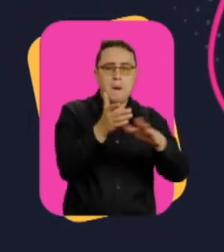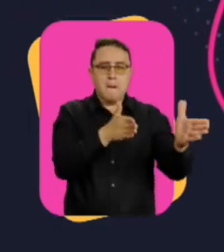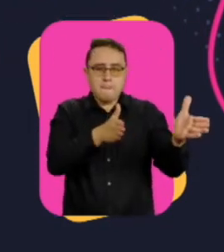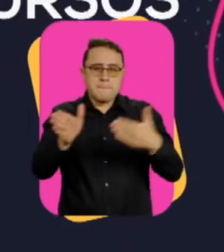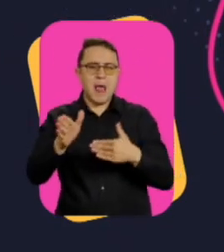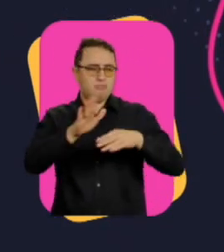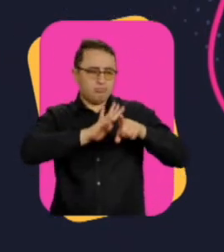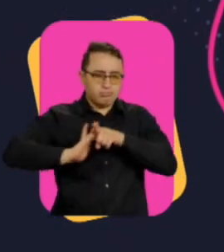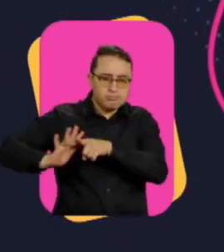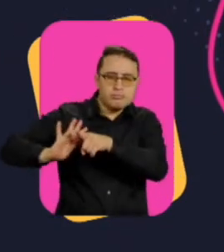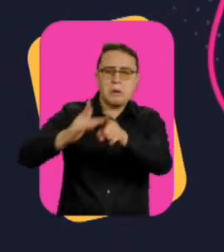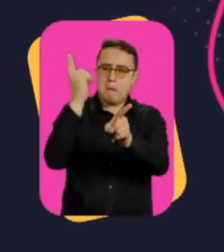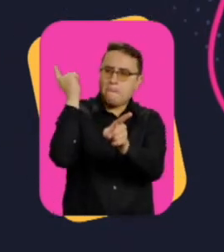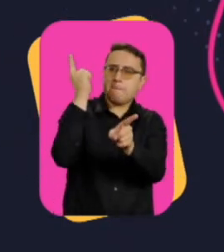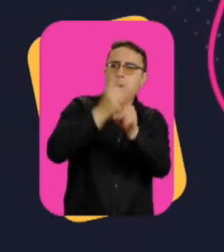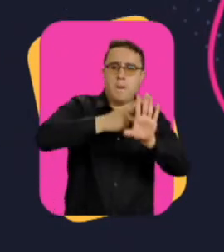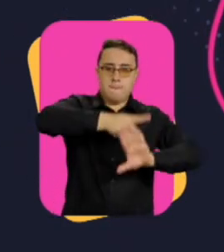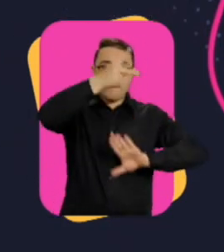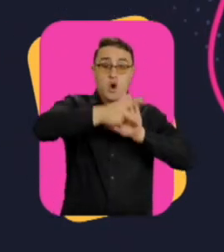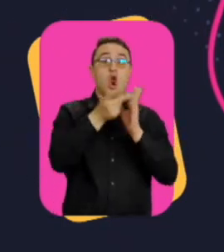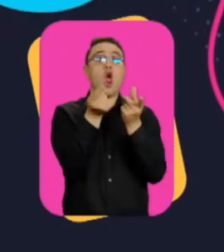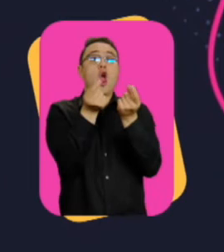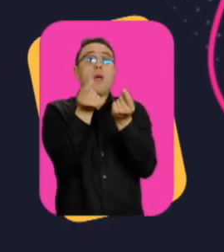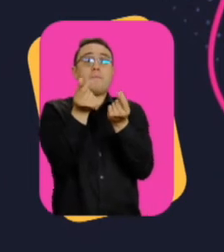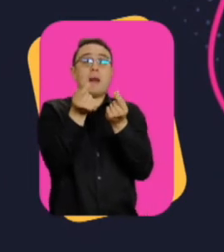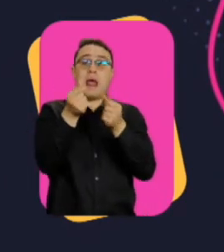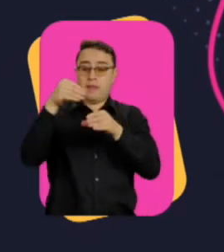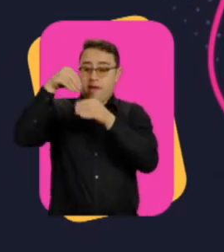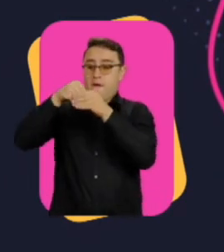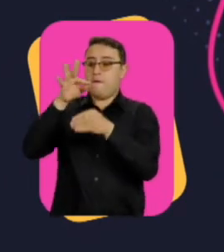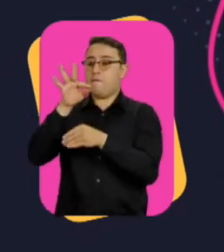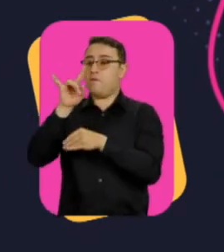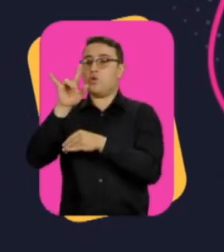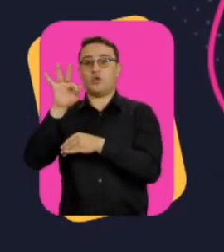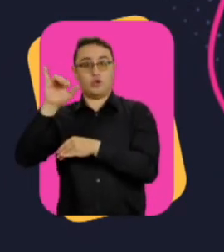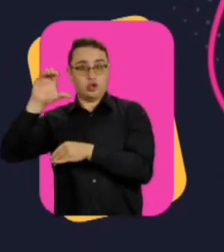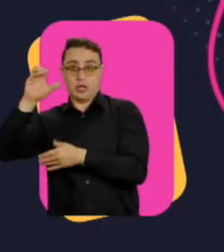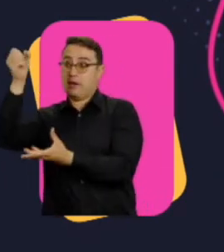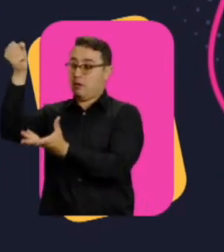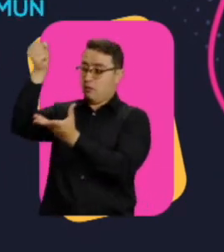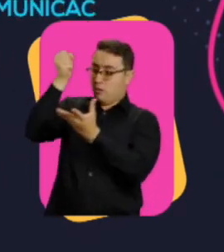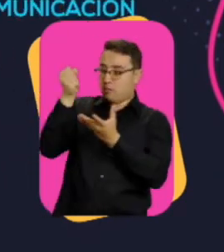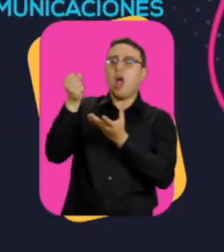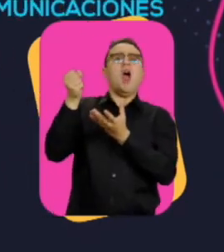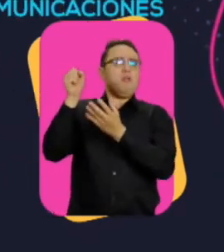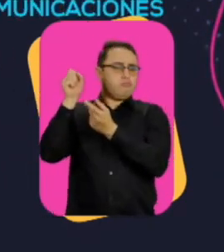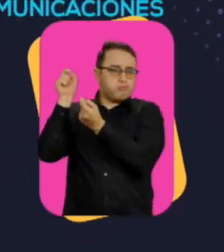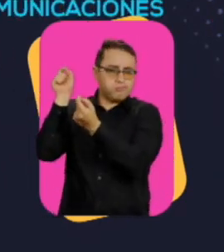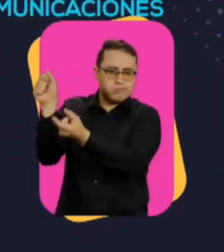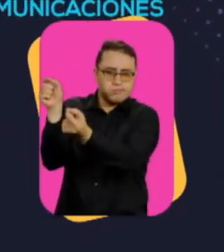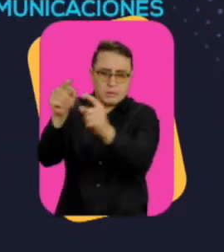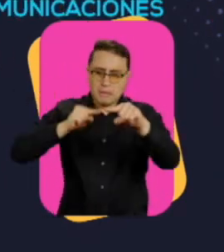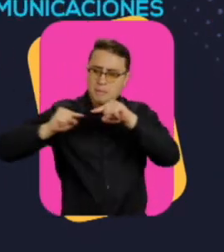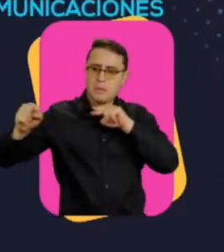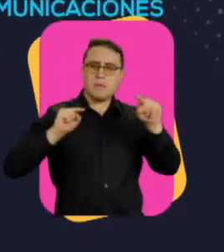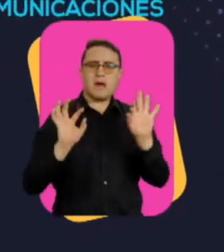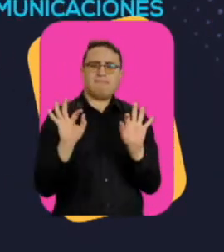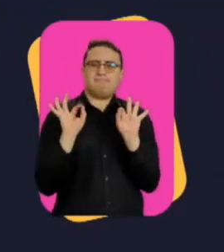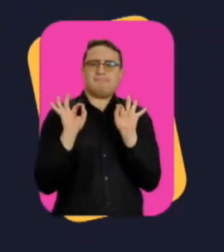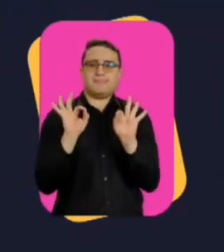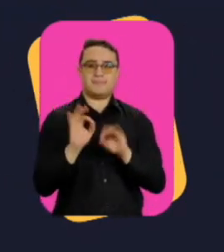los proyectos y el control de los recursos del Fondo Único de Tecnologías de la Información y las Comunicaciones.